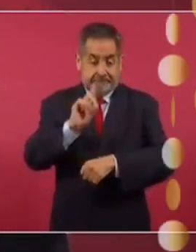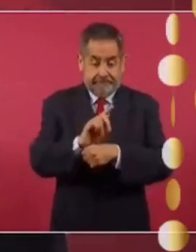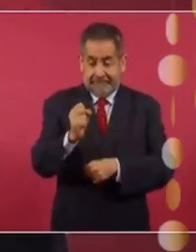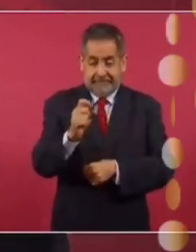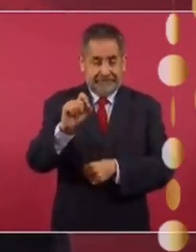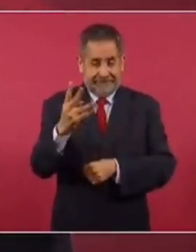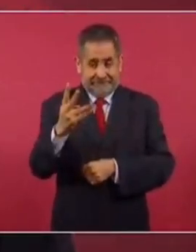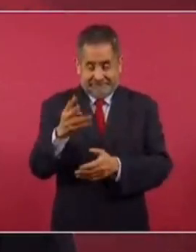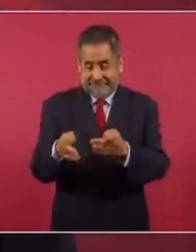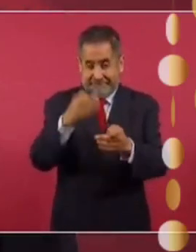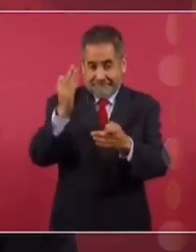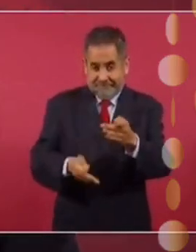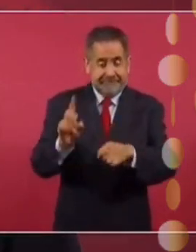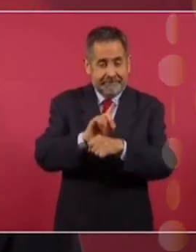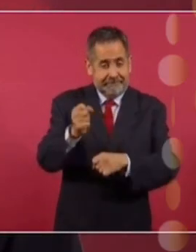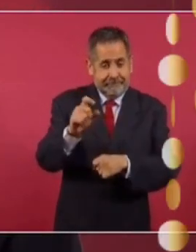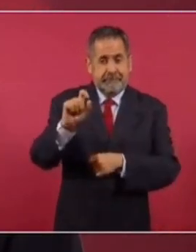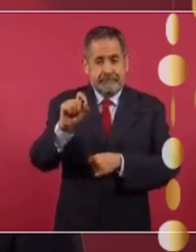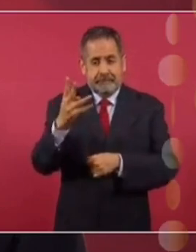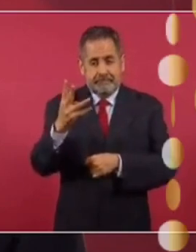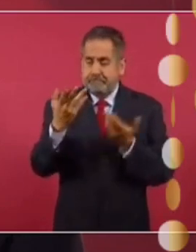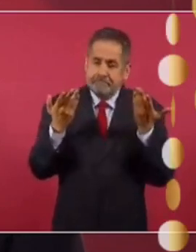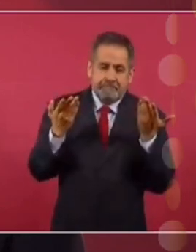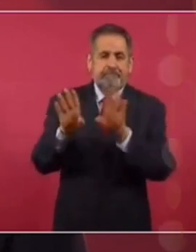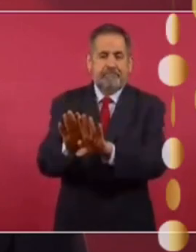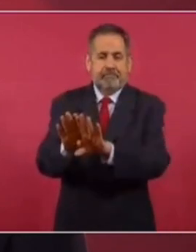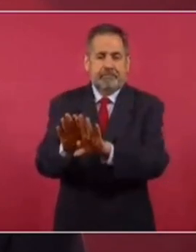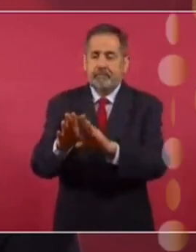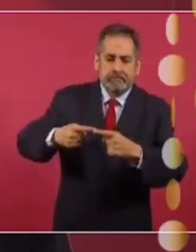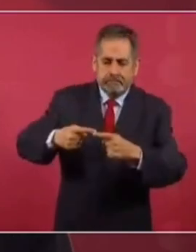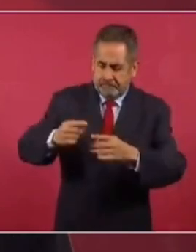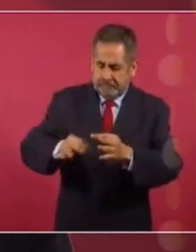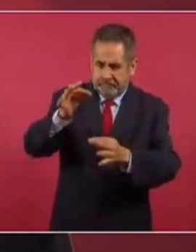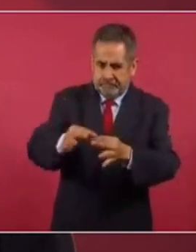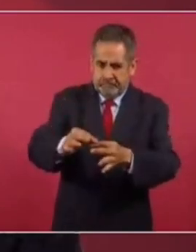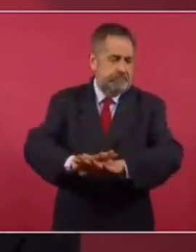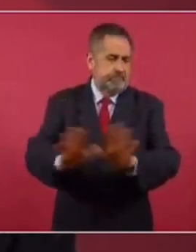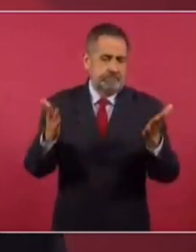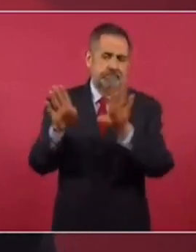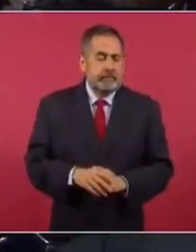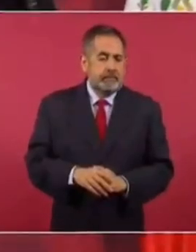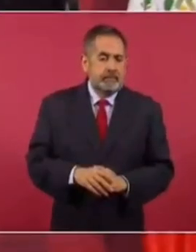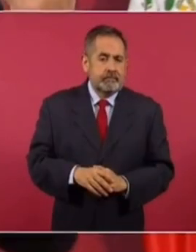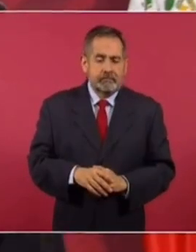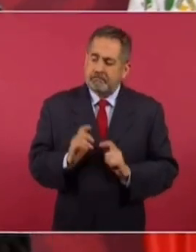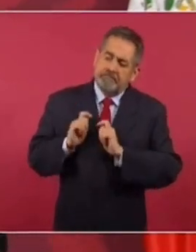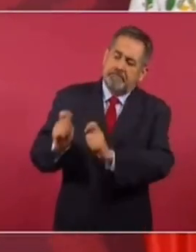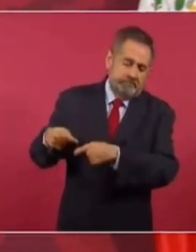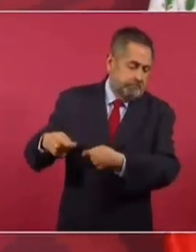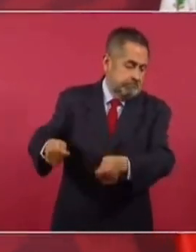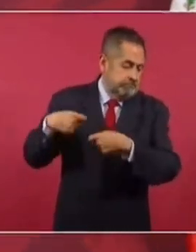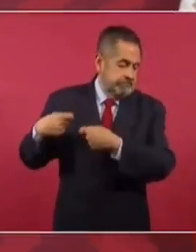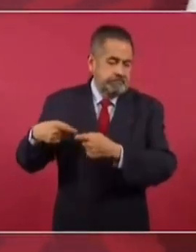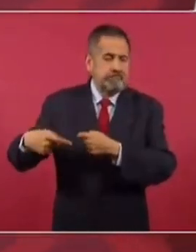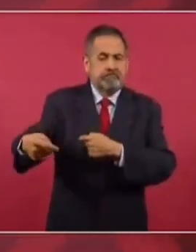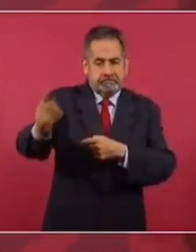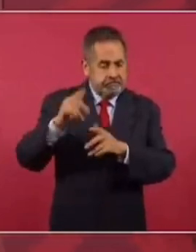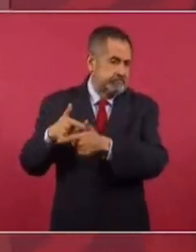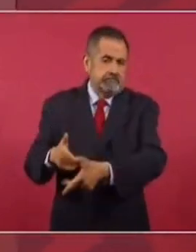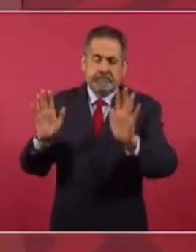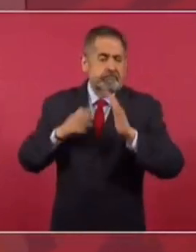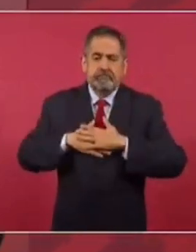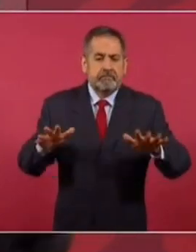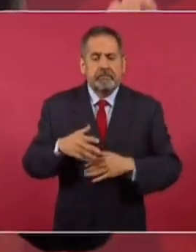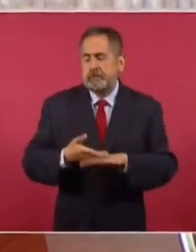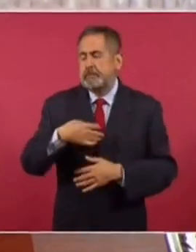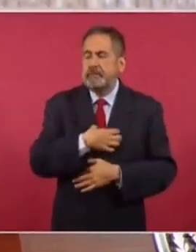Ya, a finales de septiembre del 24, cierro mi ciclo y ya, hay relevo generacional.